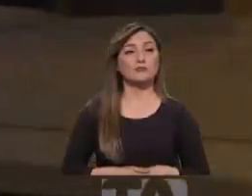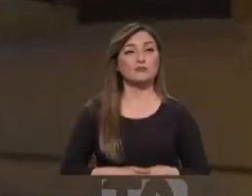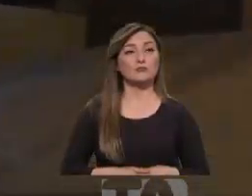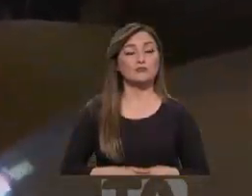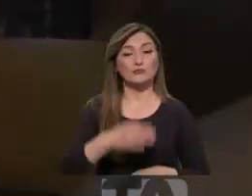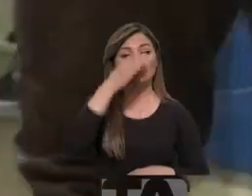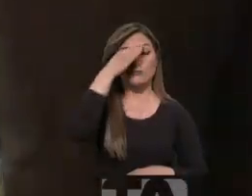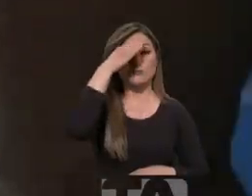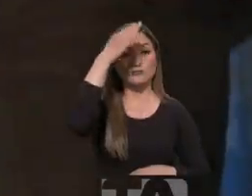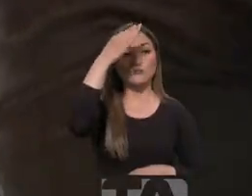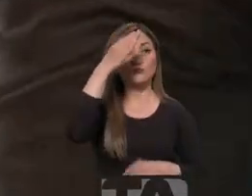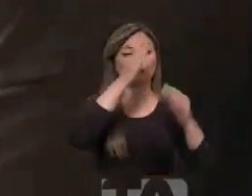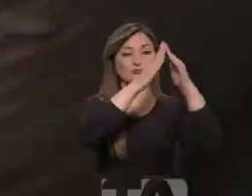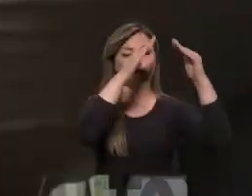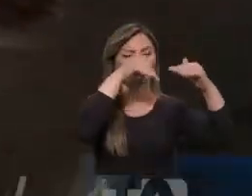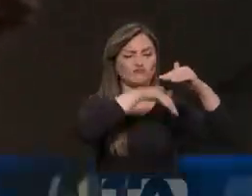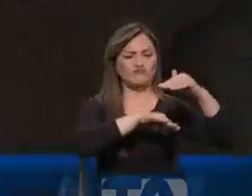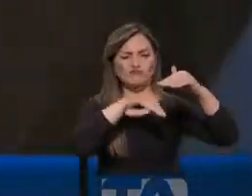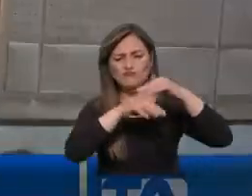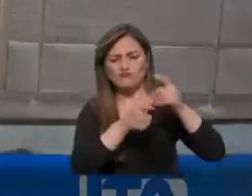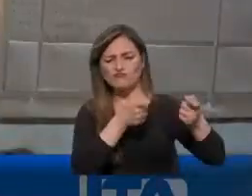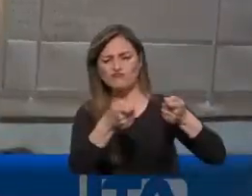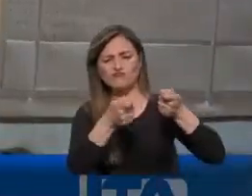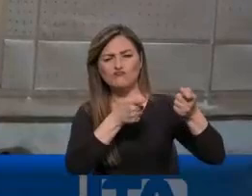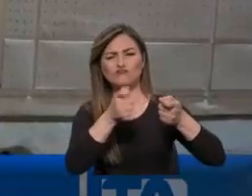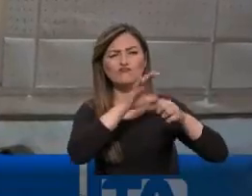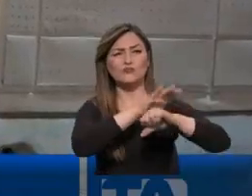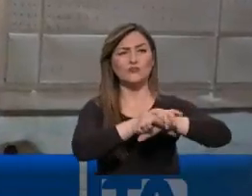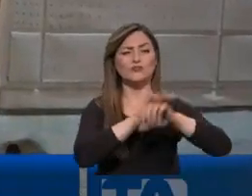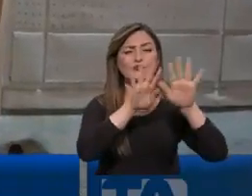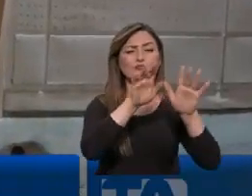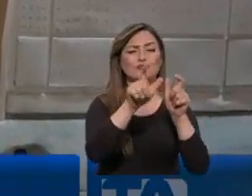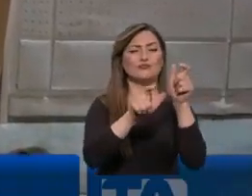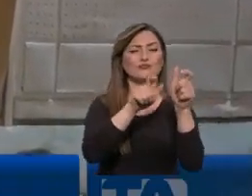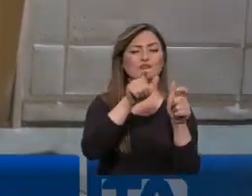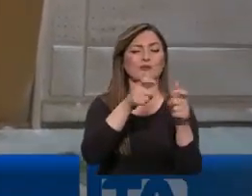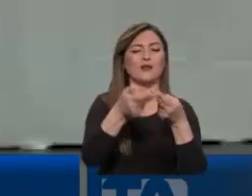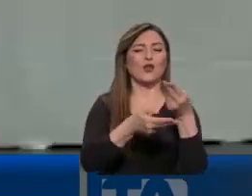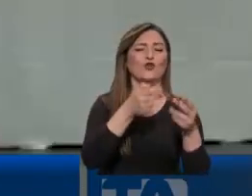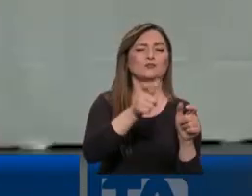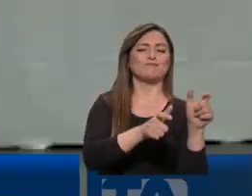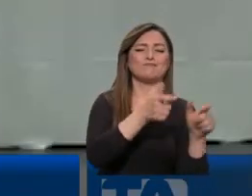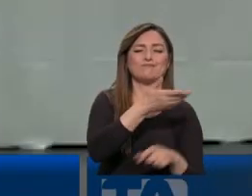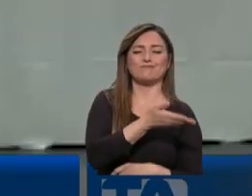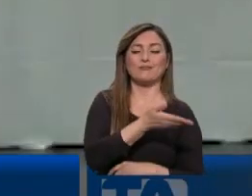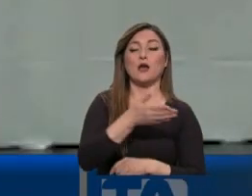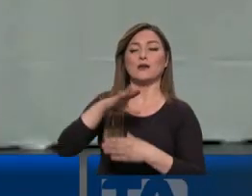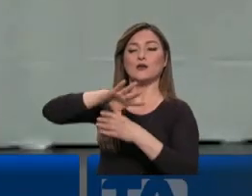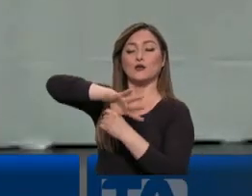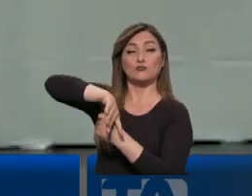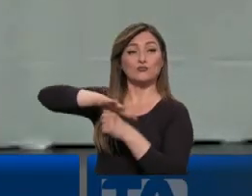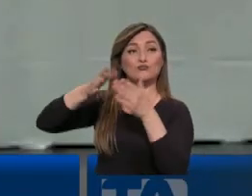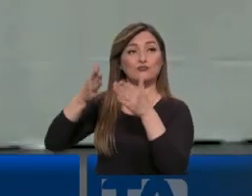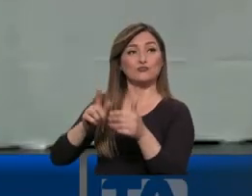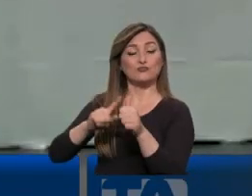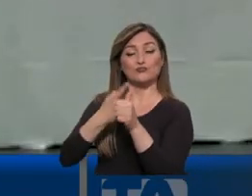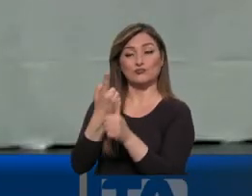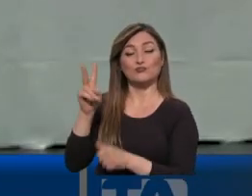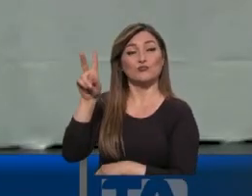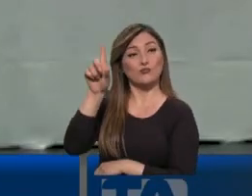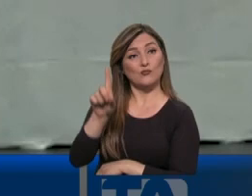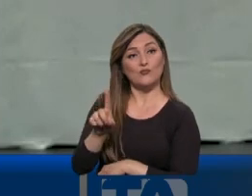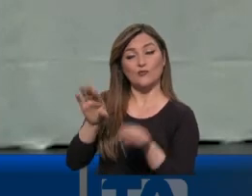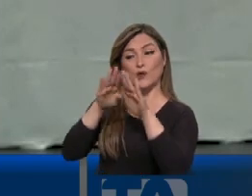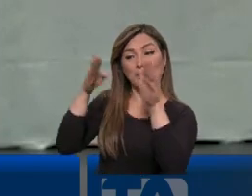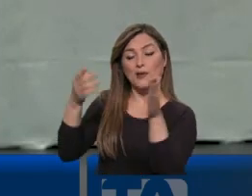Mientras la policía detuvo a 9 personas en operativos contra el tráfico de migrantes, la Cancillería ecuatoriana instaló la 21ª Mesa de